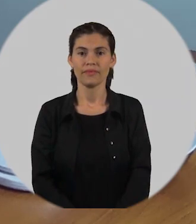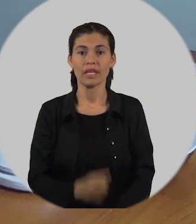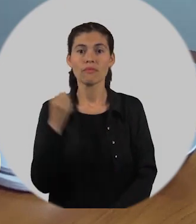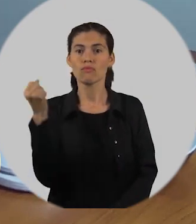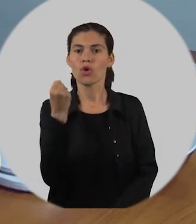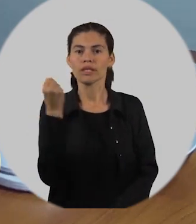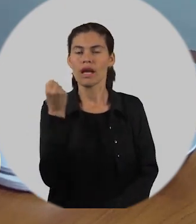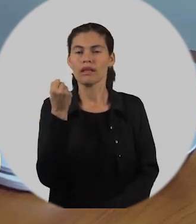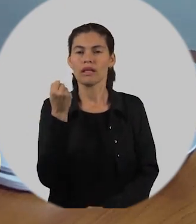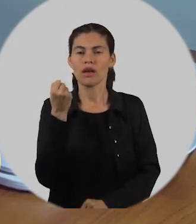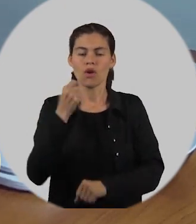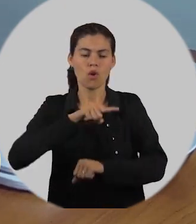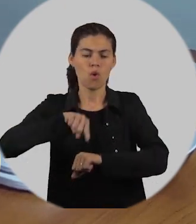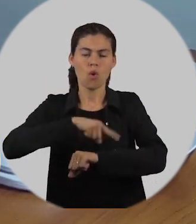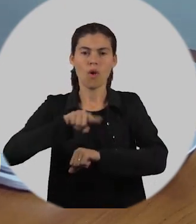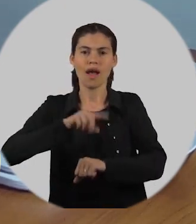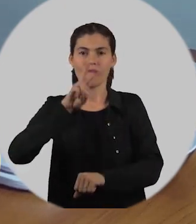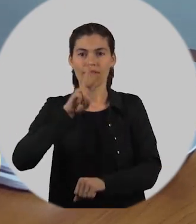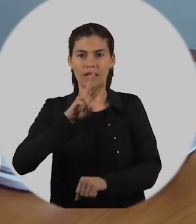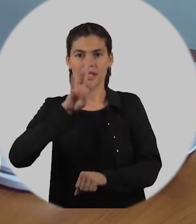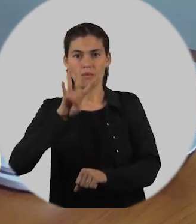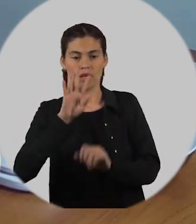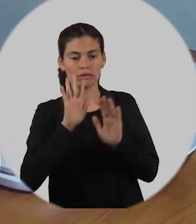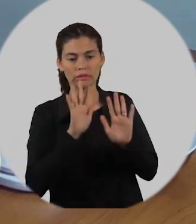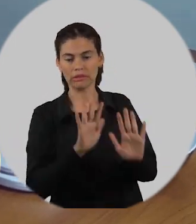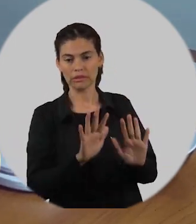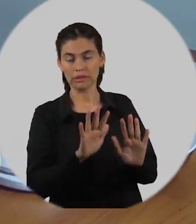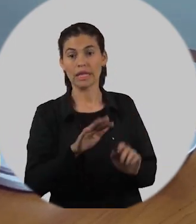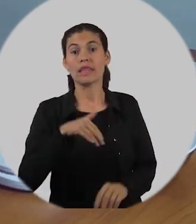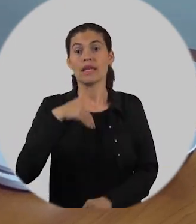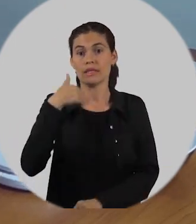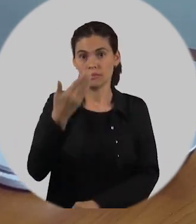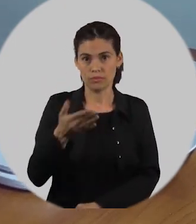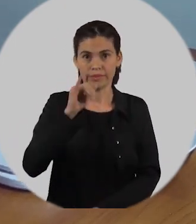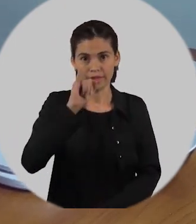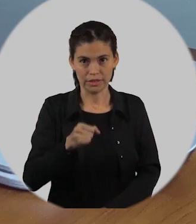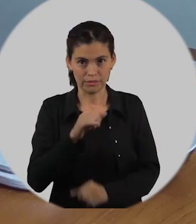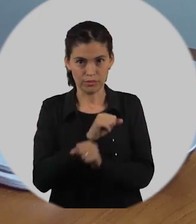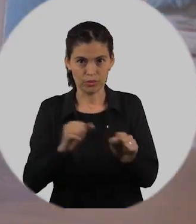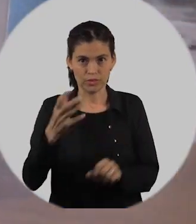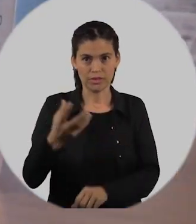es importante dejar reposar por lo menos 24 horas para su uso.